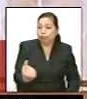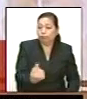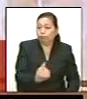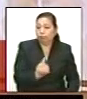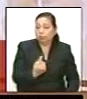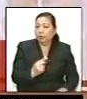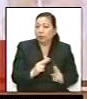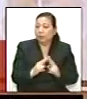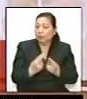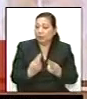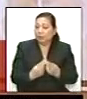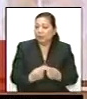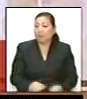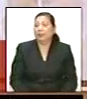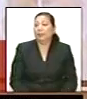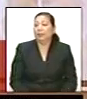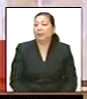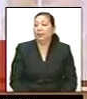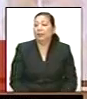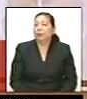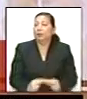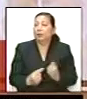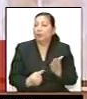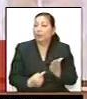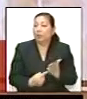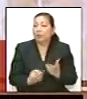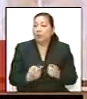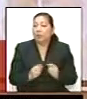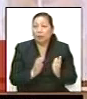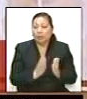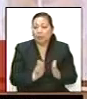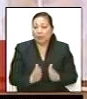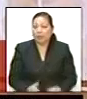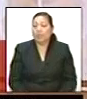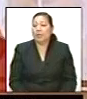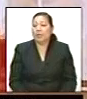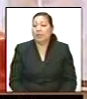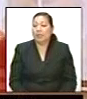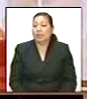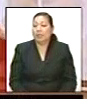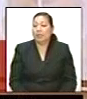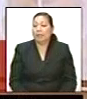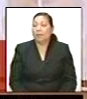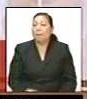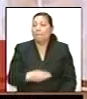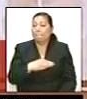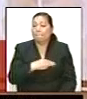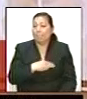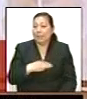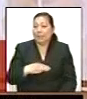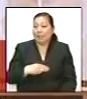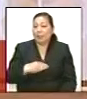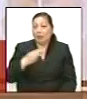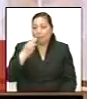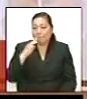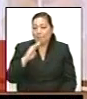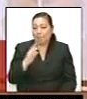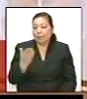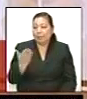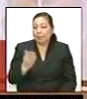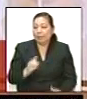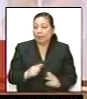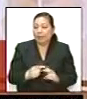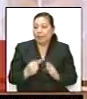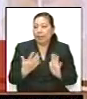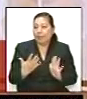de reuniones de los grupos técnicos, coordinadores, grupo de alto nivel y ministros en México del 6